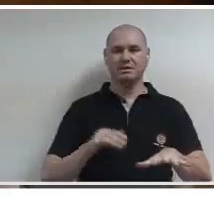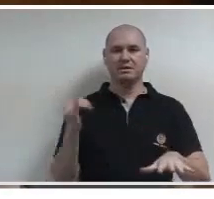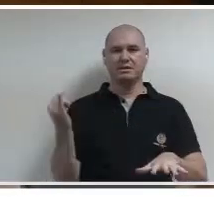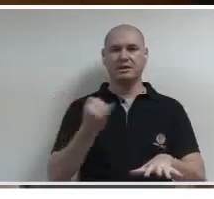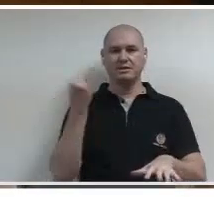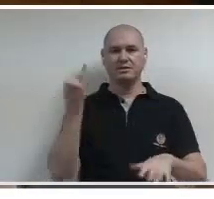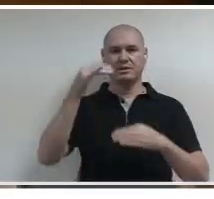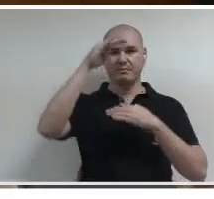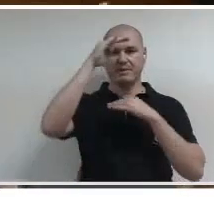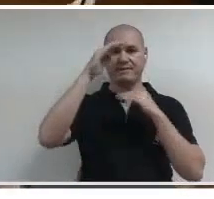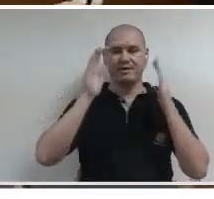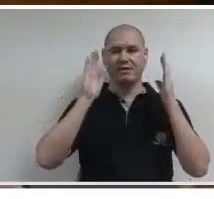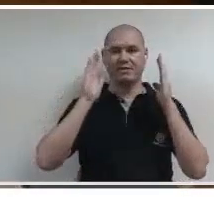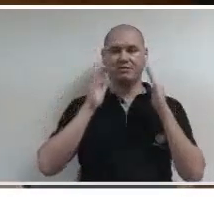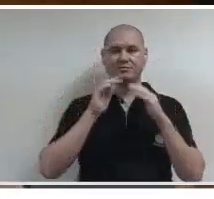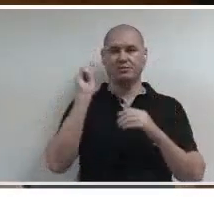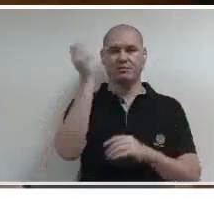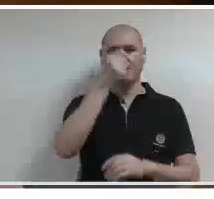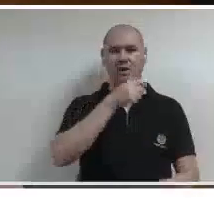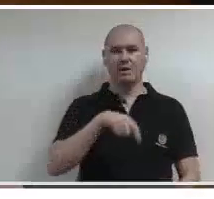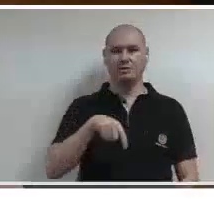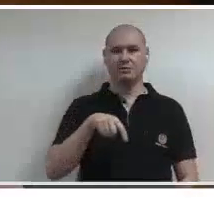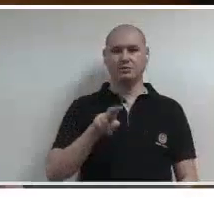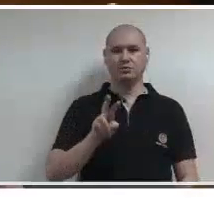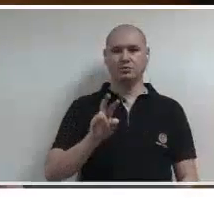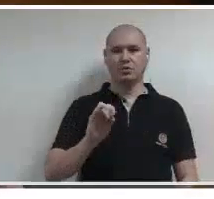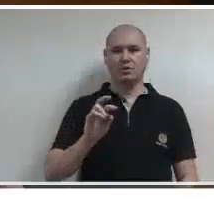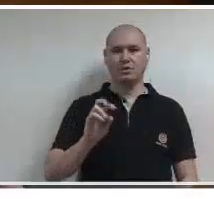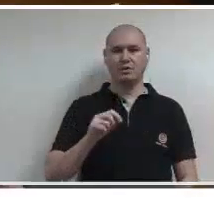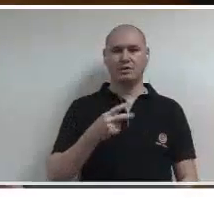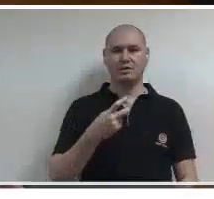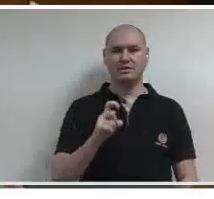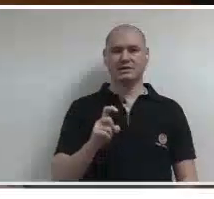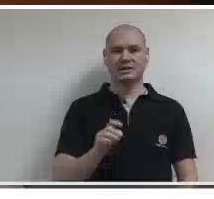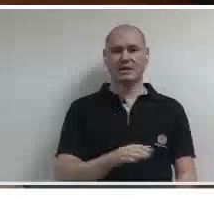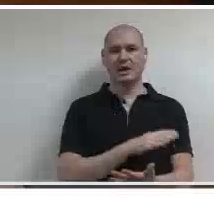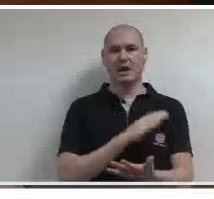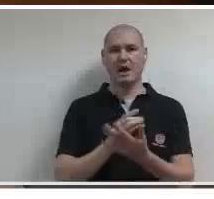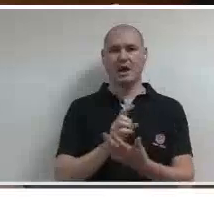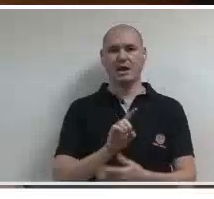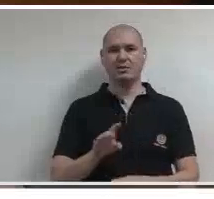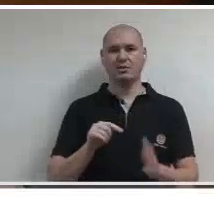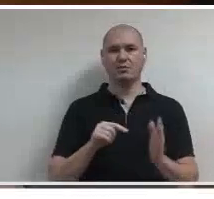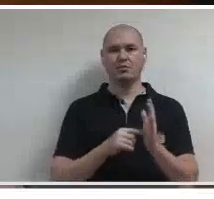Derecho Administrativo, Derecho Internacional Privado, PA Uninorte, PB